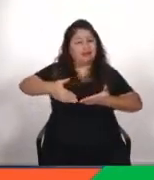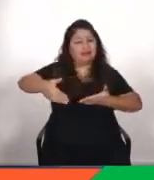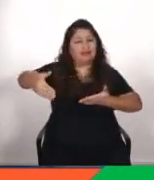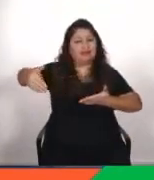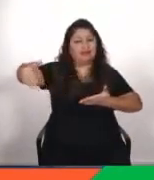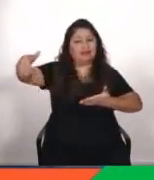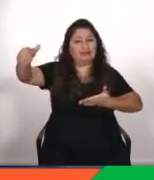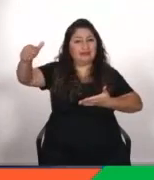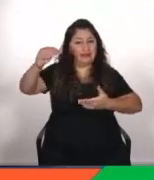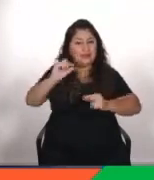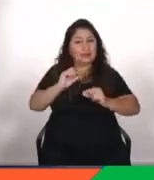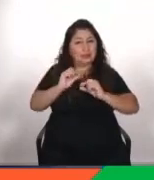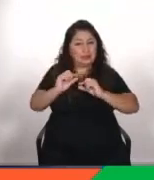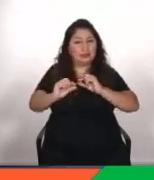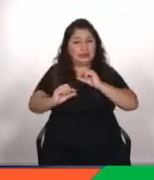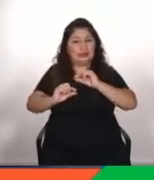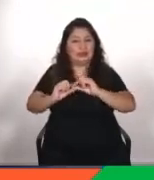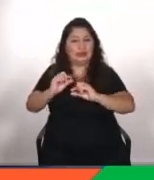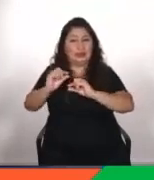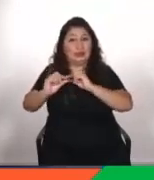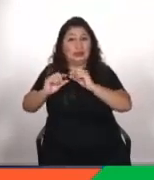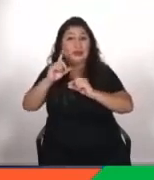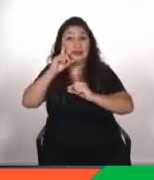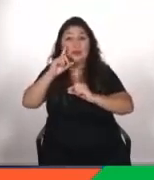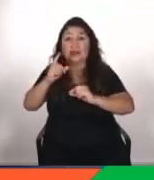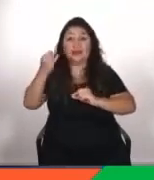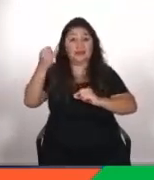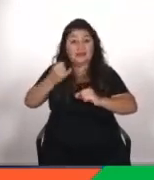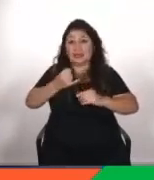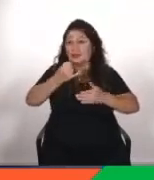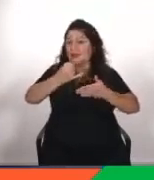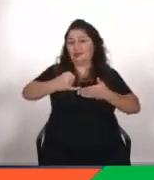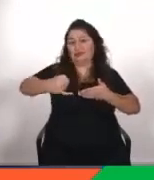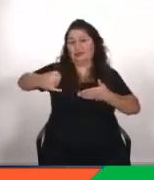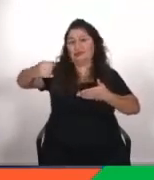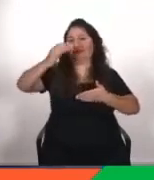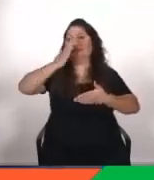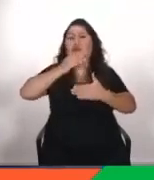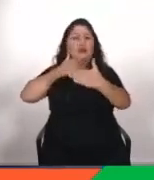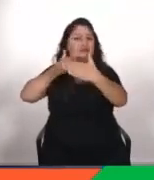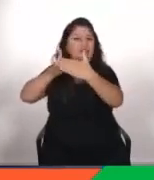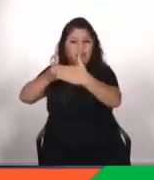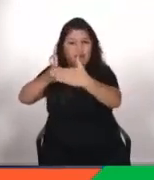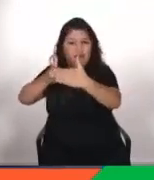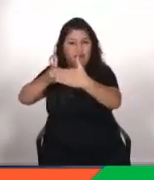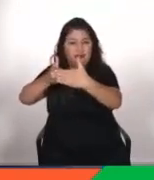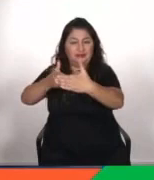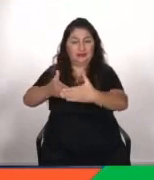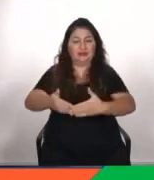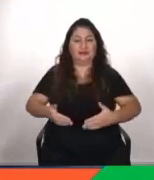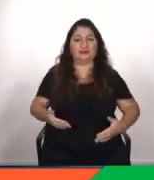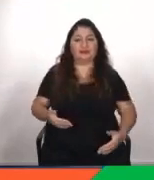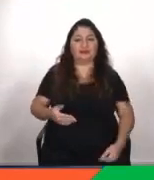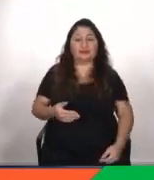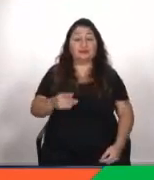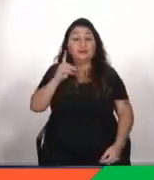Muy poquito a poco, es verdad, crece muy poquito a poco, pero siempre se va hasta infinito, ¿no? Y eso está demostrado desde el Renacimiento.